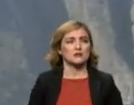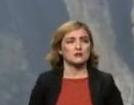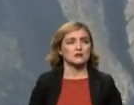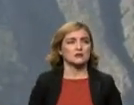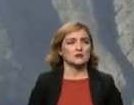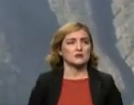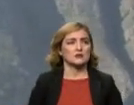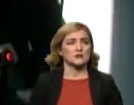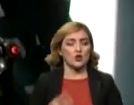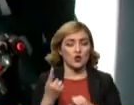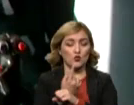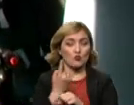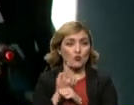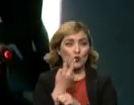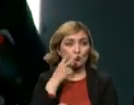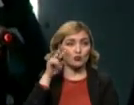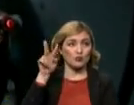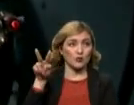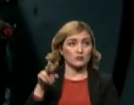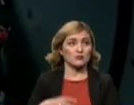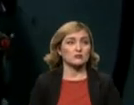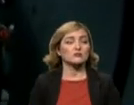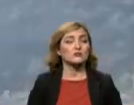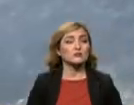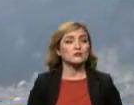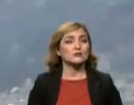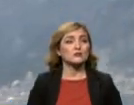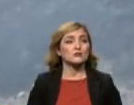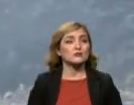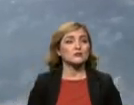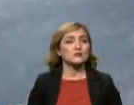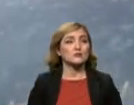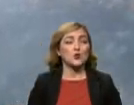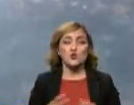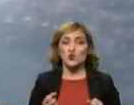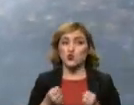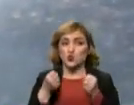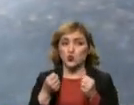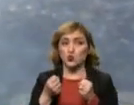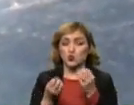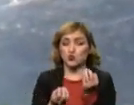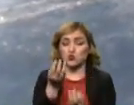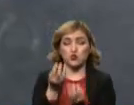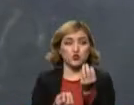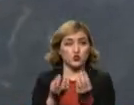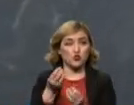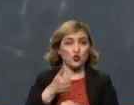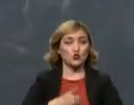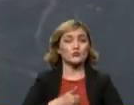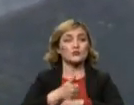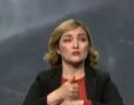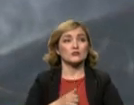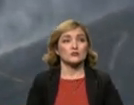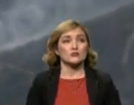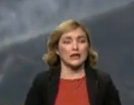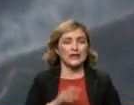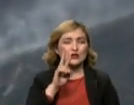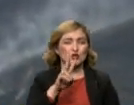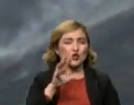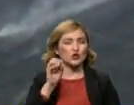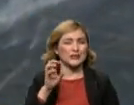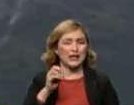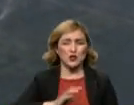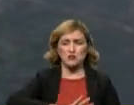En un sobrevuelo que realizamos pudimos observar la magnitud del incendio, que consumió, según las autoridades, más de